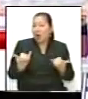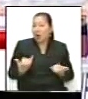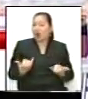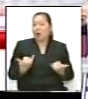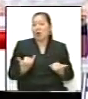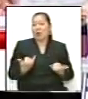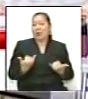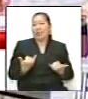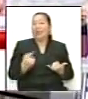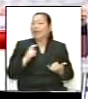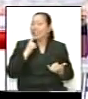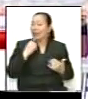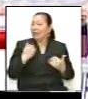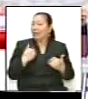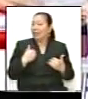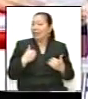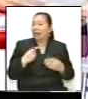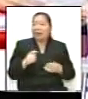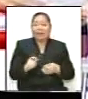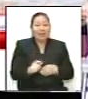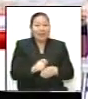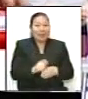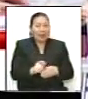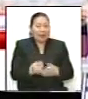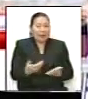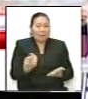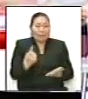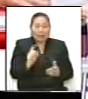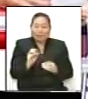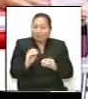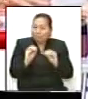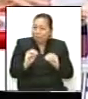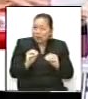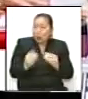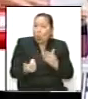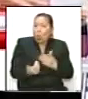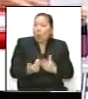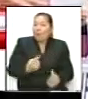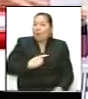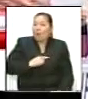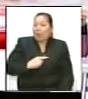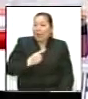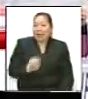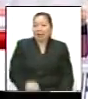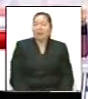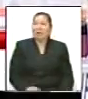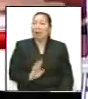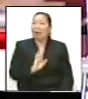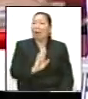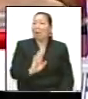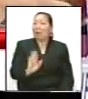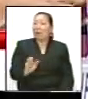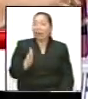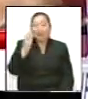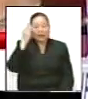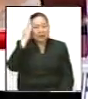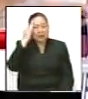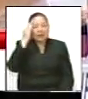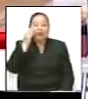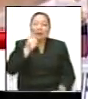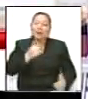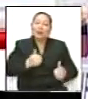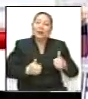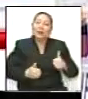Presidenta, se tiene que estar haciendo talleres para poder capacitar a las nuevas autoridades y ellos sepan cuál